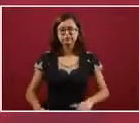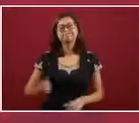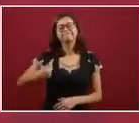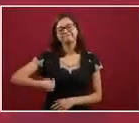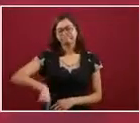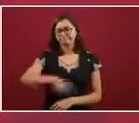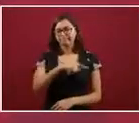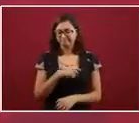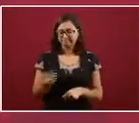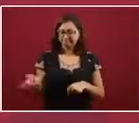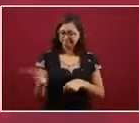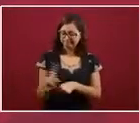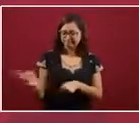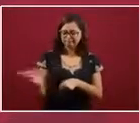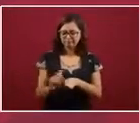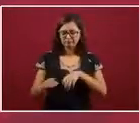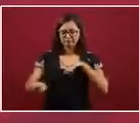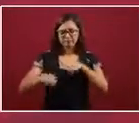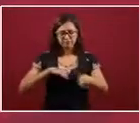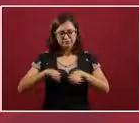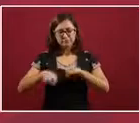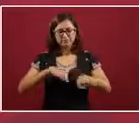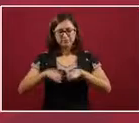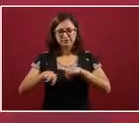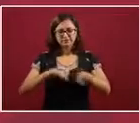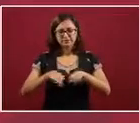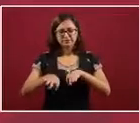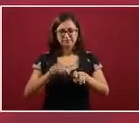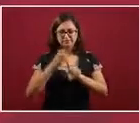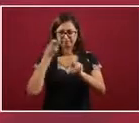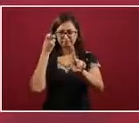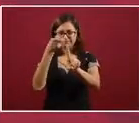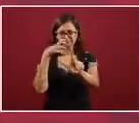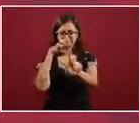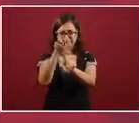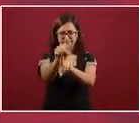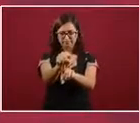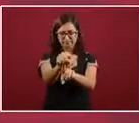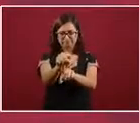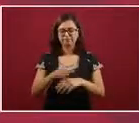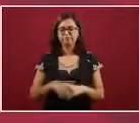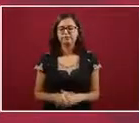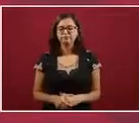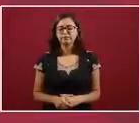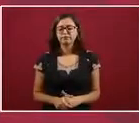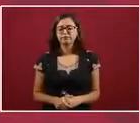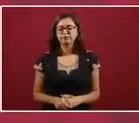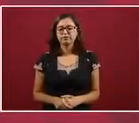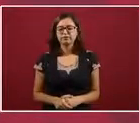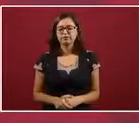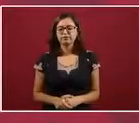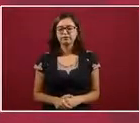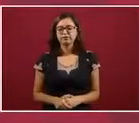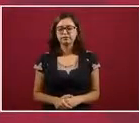trabajando todos los días para eso.